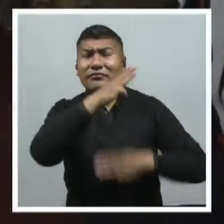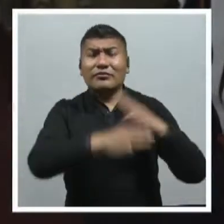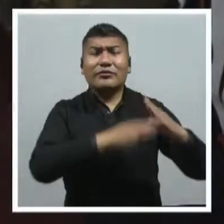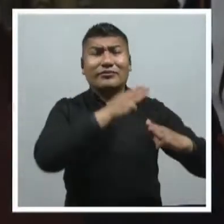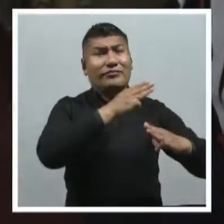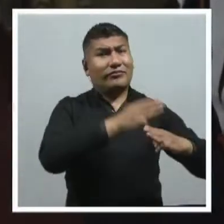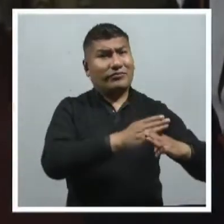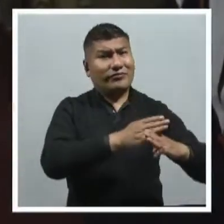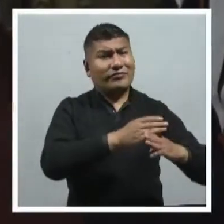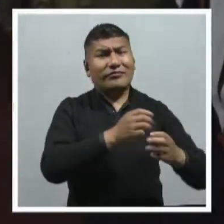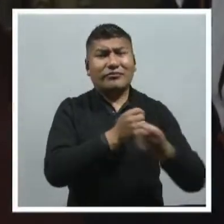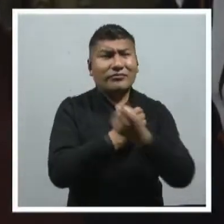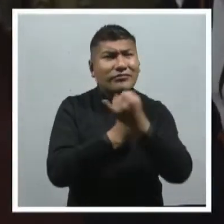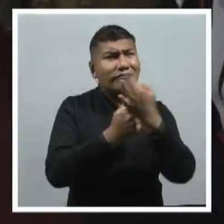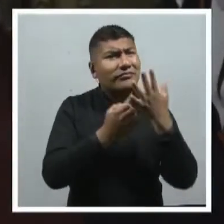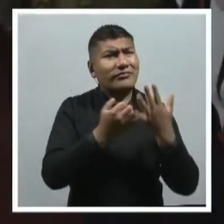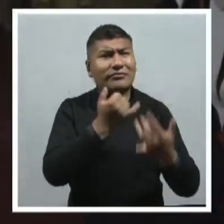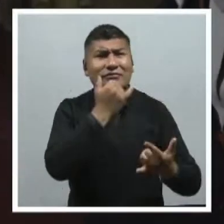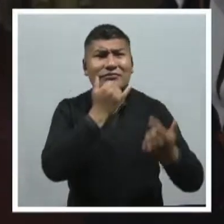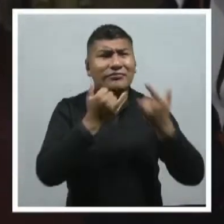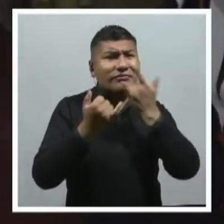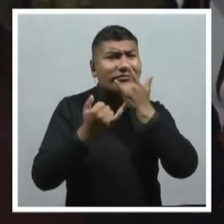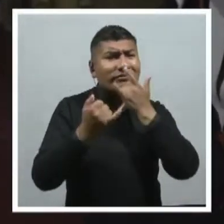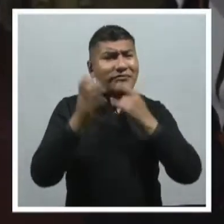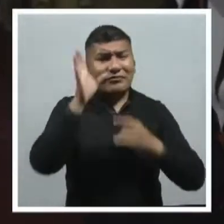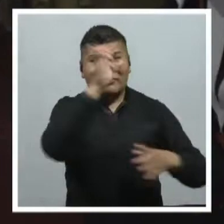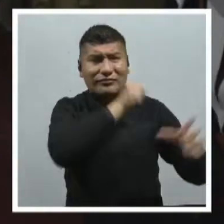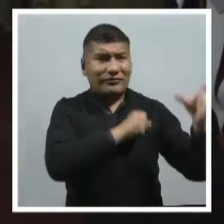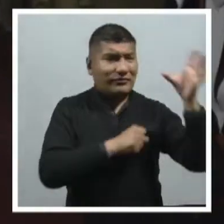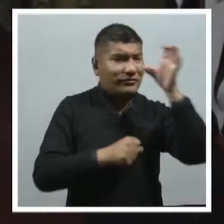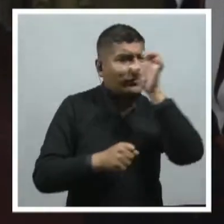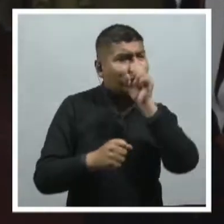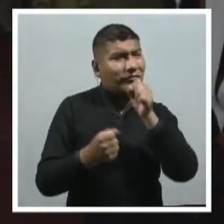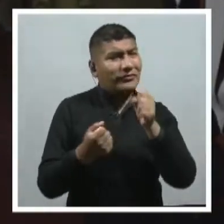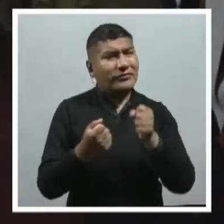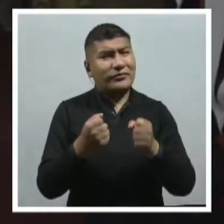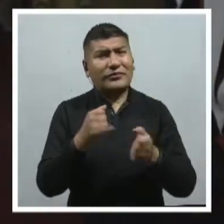externo, es algo bullicioso, es algo que realmente